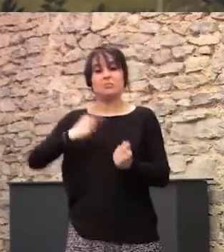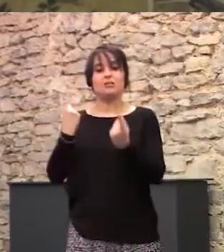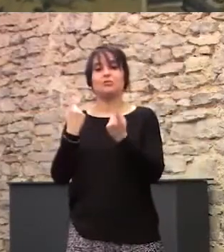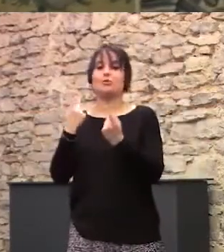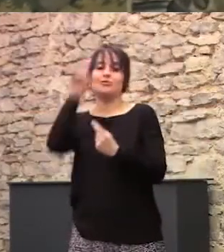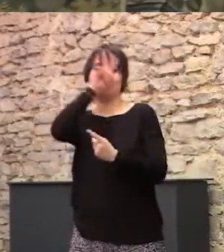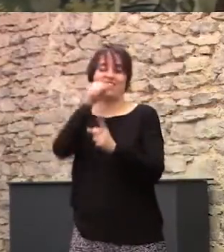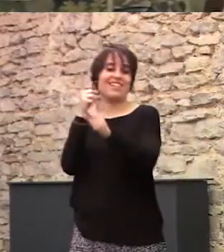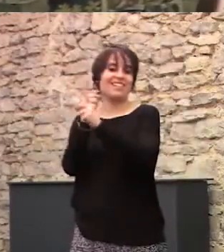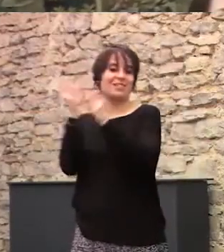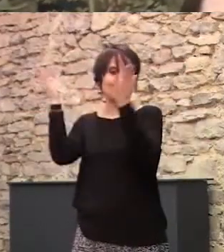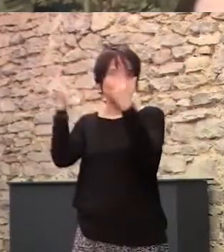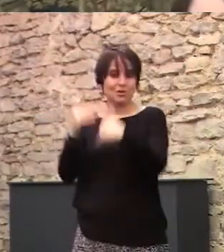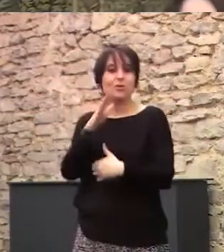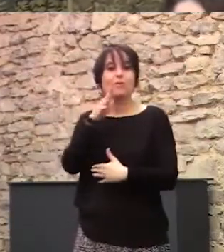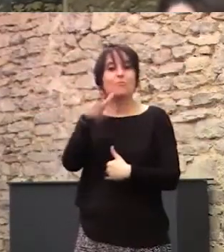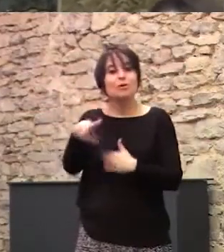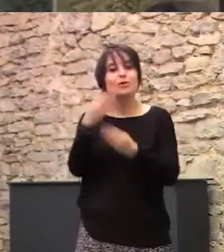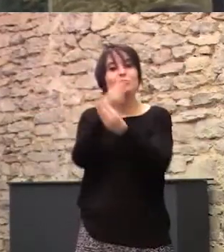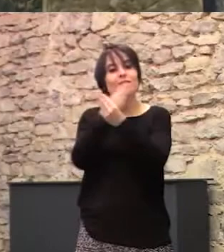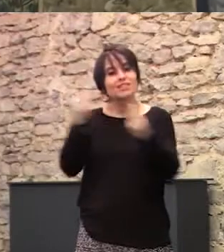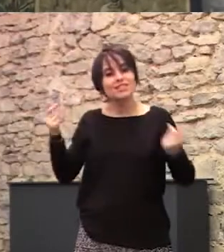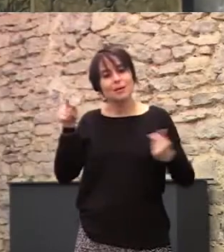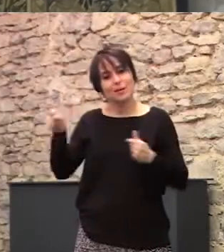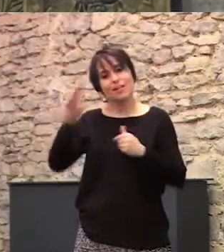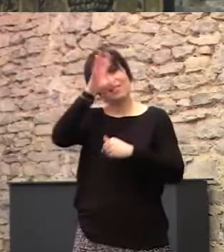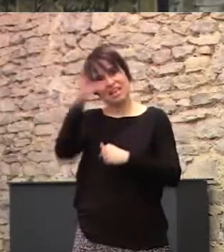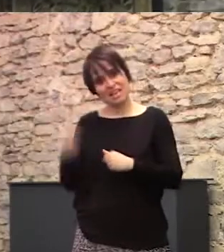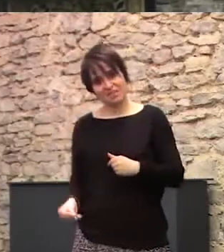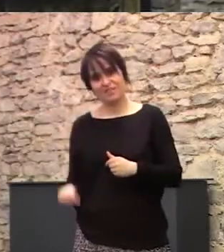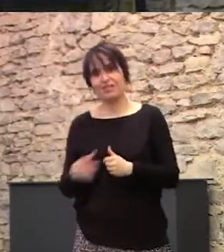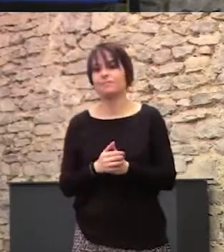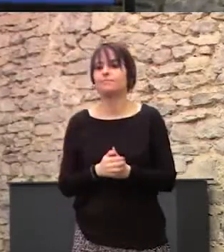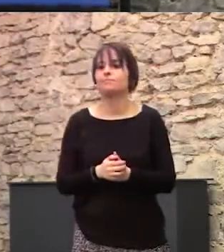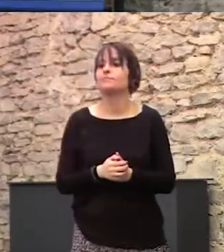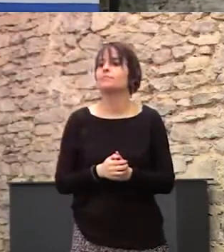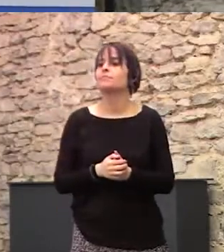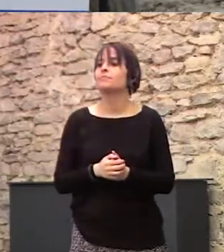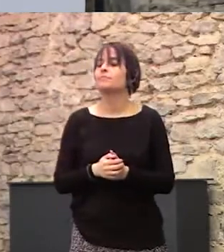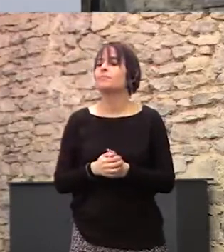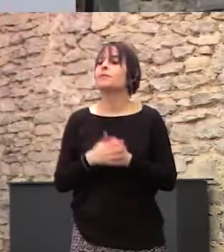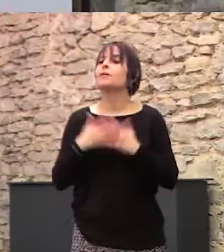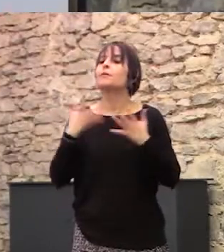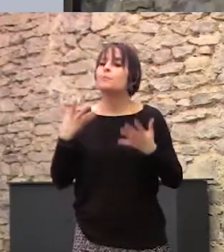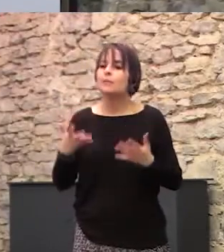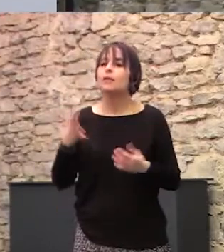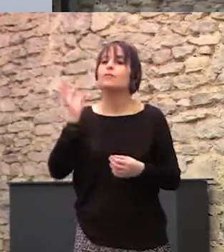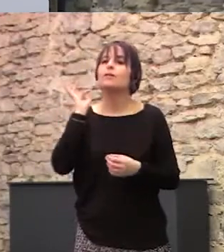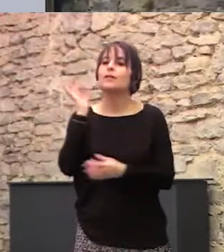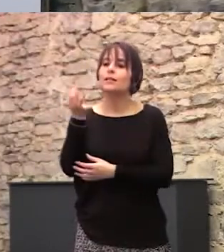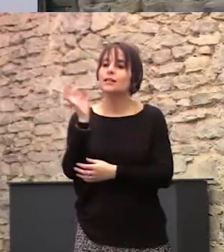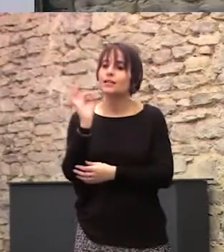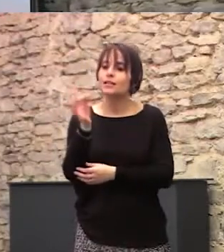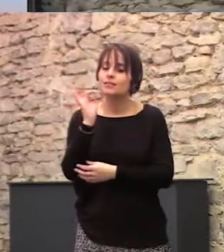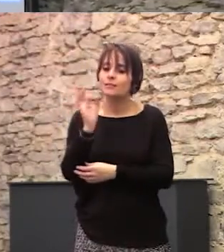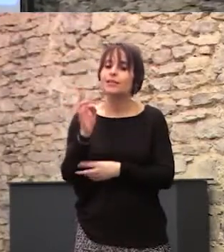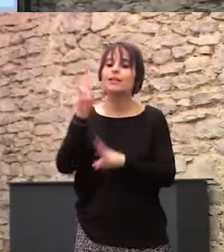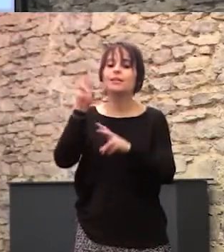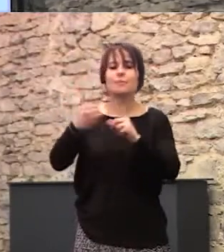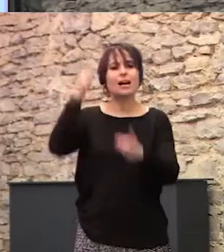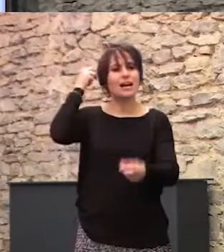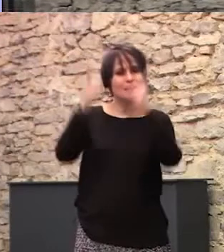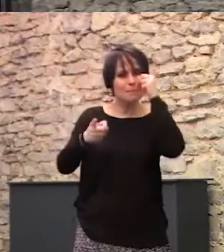eso el racismo desaparece de este esquema en África. Pero sí que sitúan mucho el punto en el imperialismo,